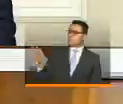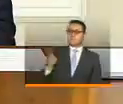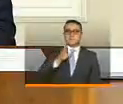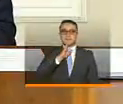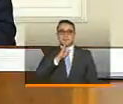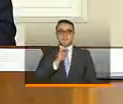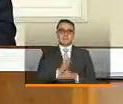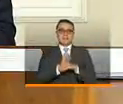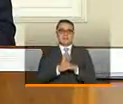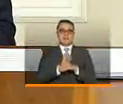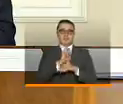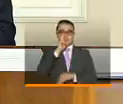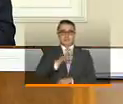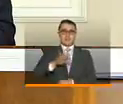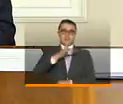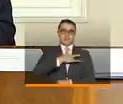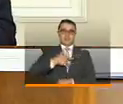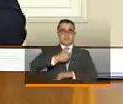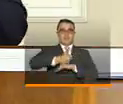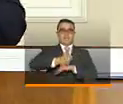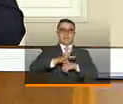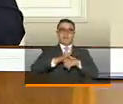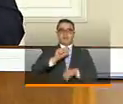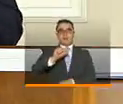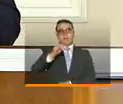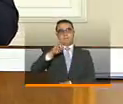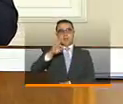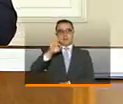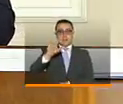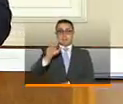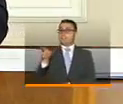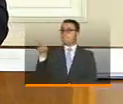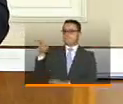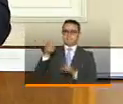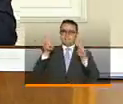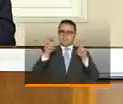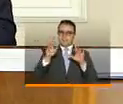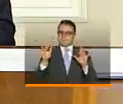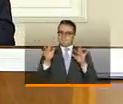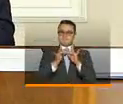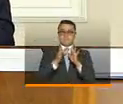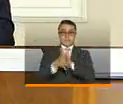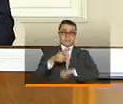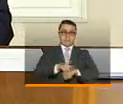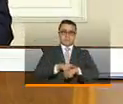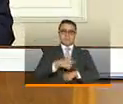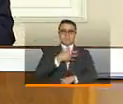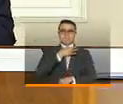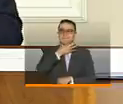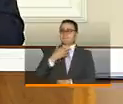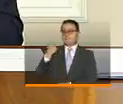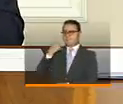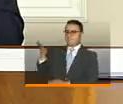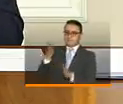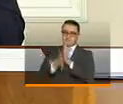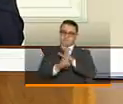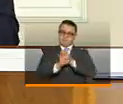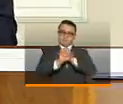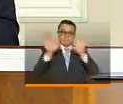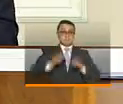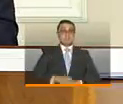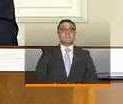directora del Instituto Nacional de Salud, la doctora Marta Ospina. Marta, tema concreto, para que vayamos al grano, estamos contra el tiempo, pero este mensaje es clave.